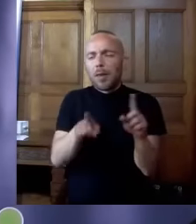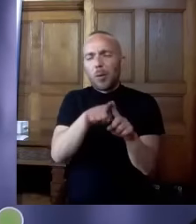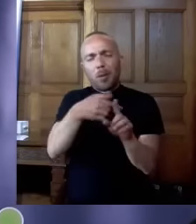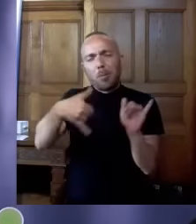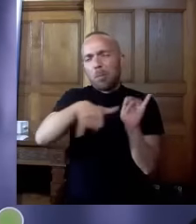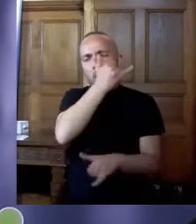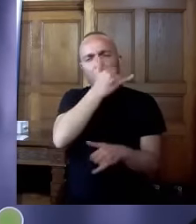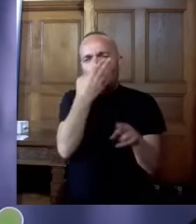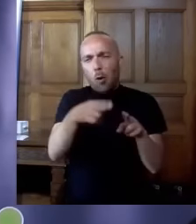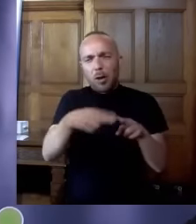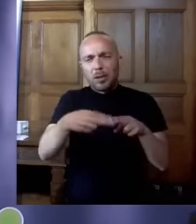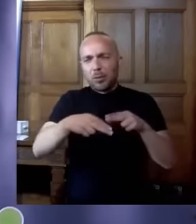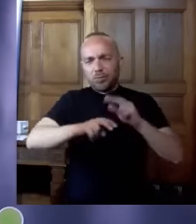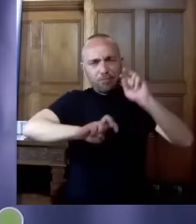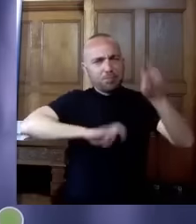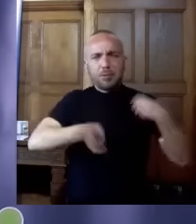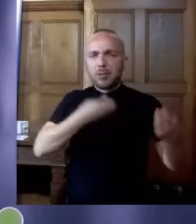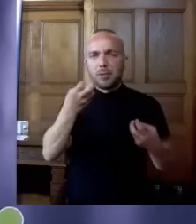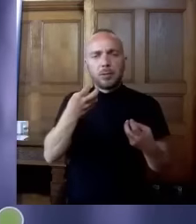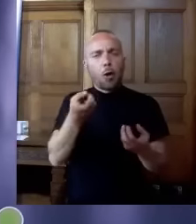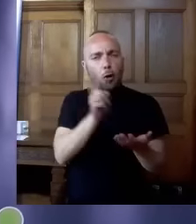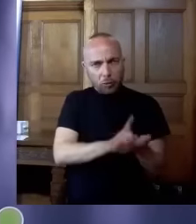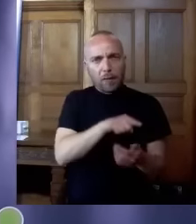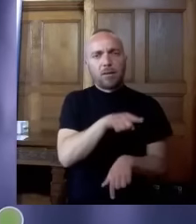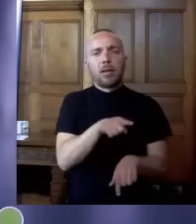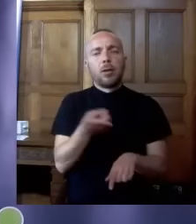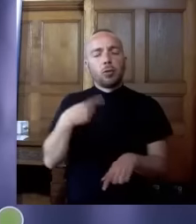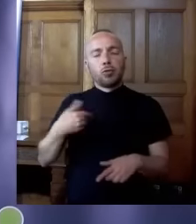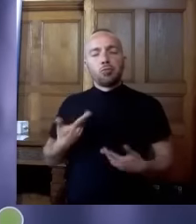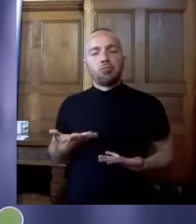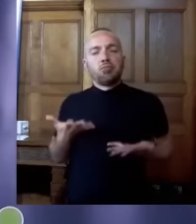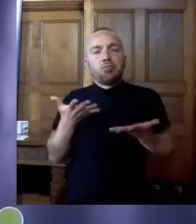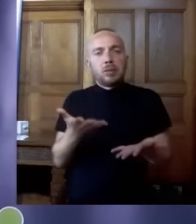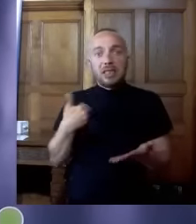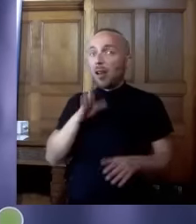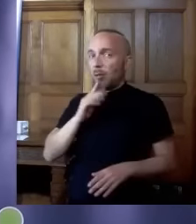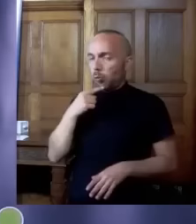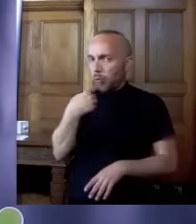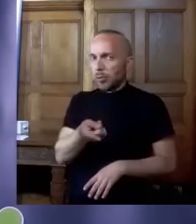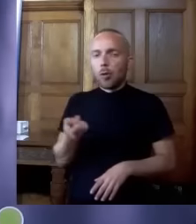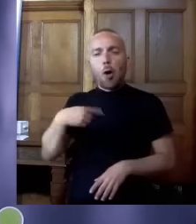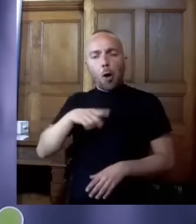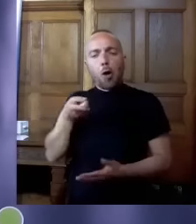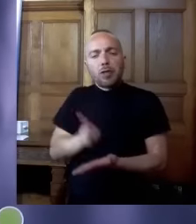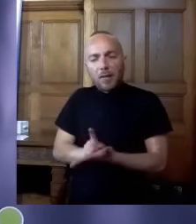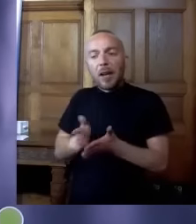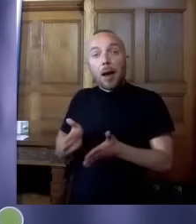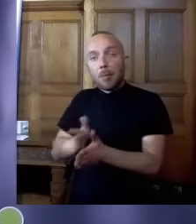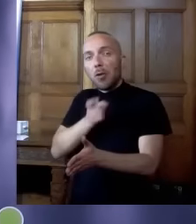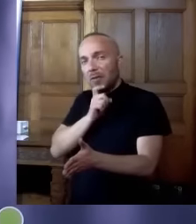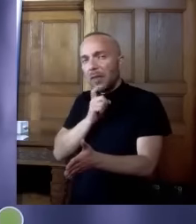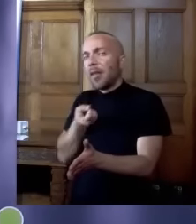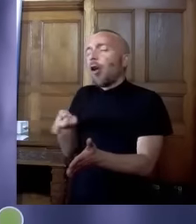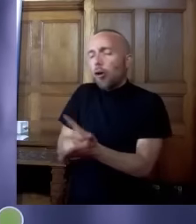tablero político nosotras estamos dispuestas ya lo hemos dicho a otra vez el camino difícil porque